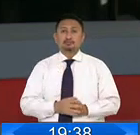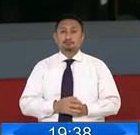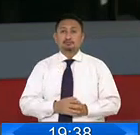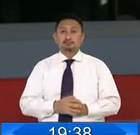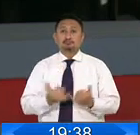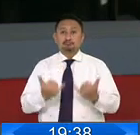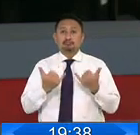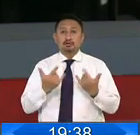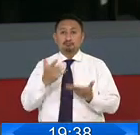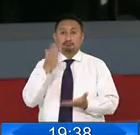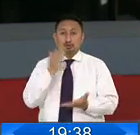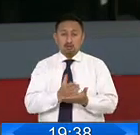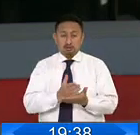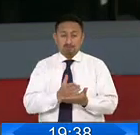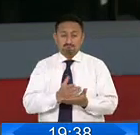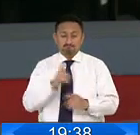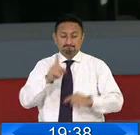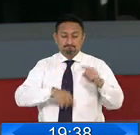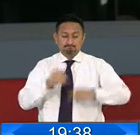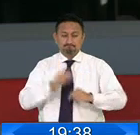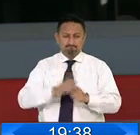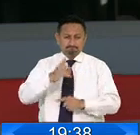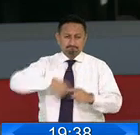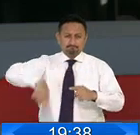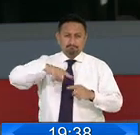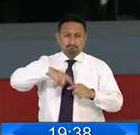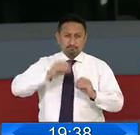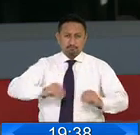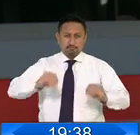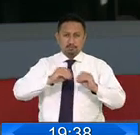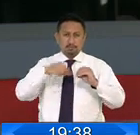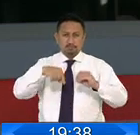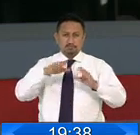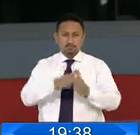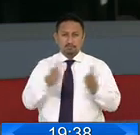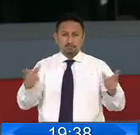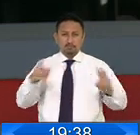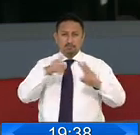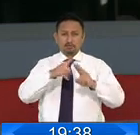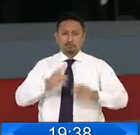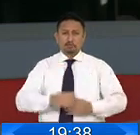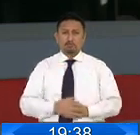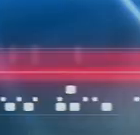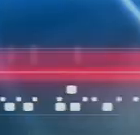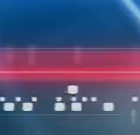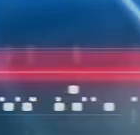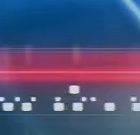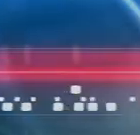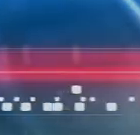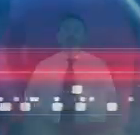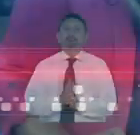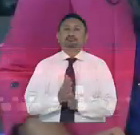Con esto nos vamos a una pausa, amigos televidentes, y al volver más aquí en Emisión Estelar del Comercio TV.